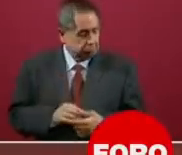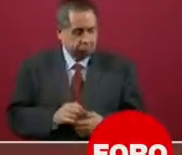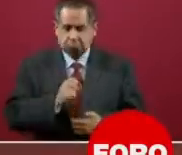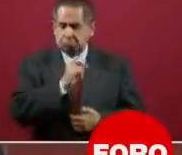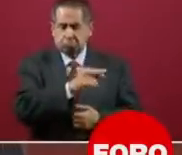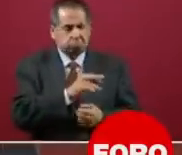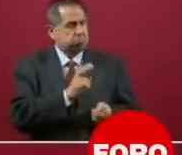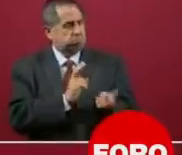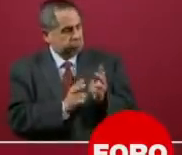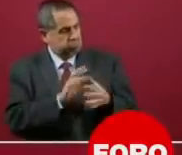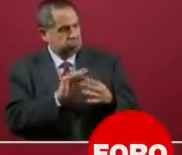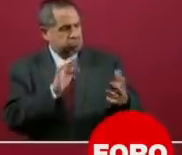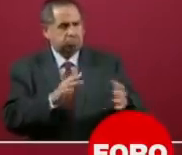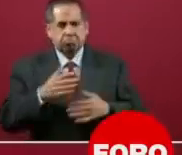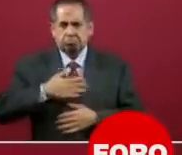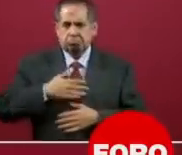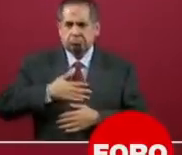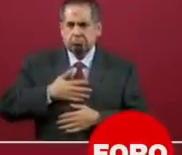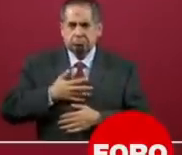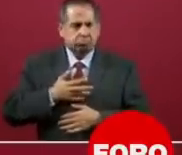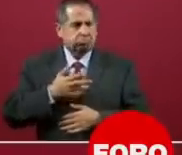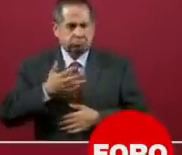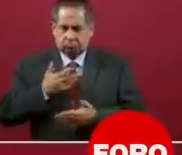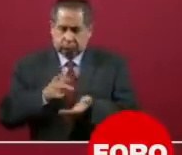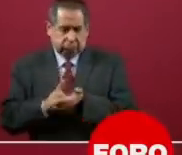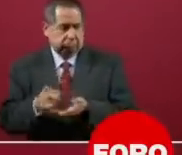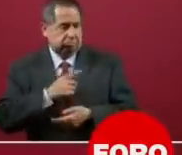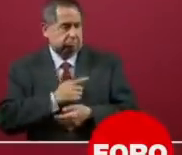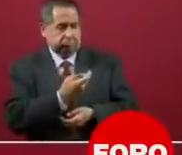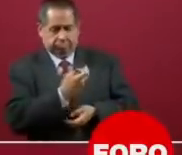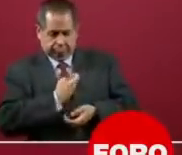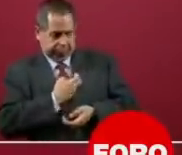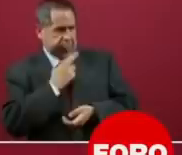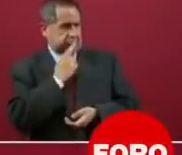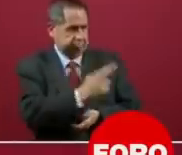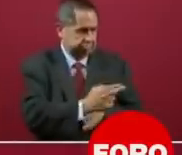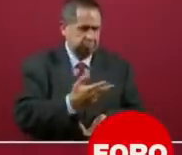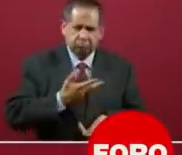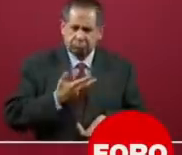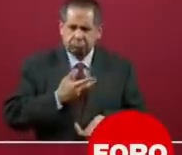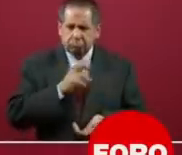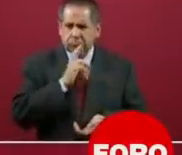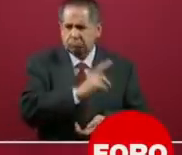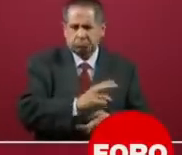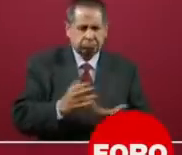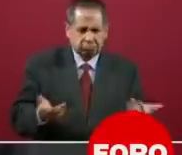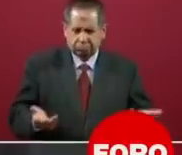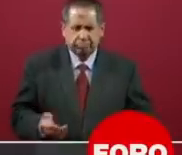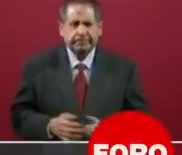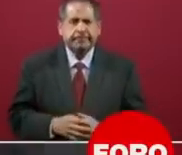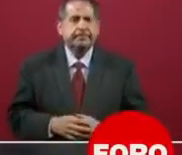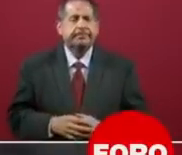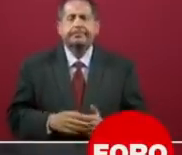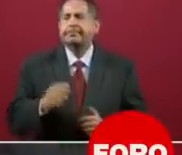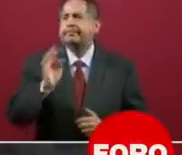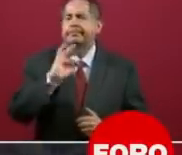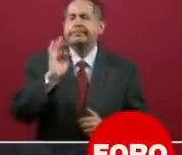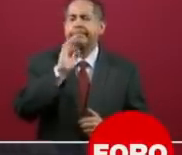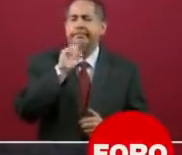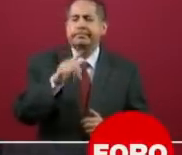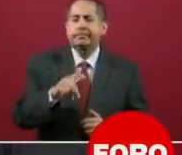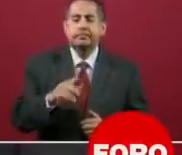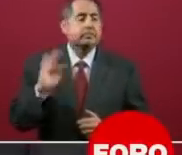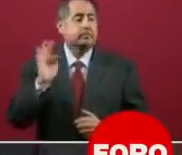videos del populismo al responder una pregunta en la que negó que su gobierno disponga de una red de simpatizantes para